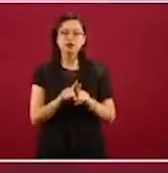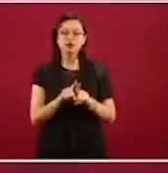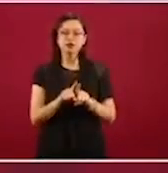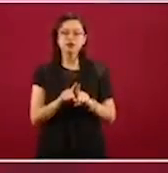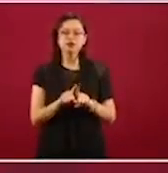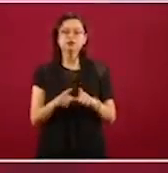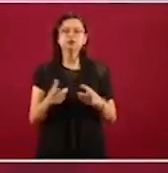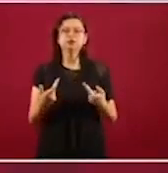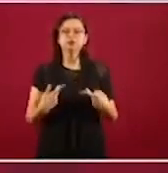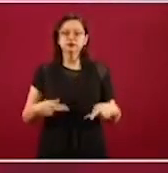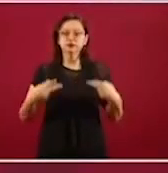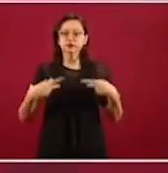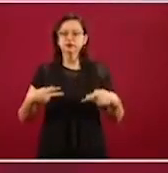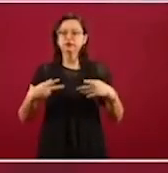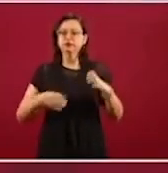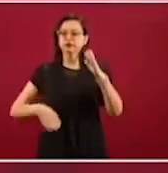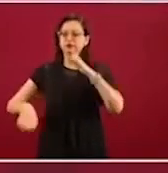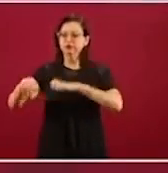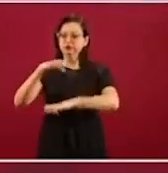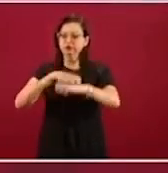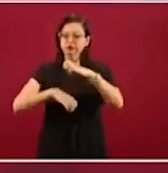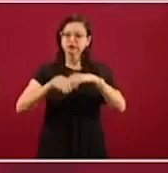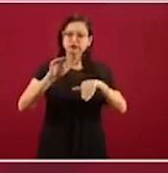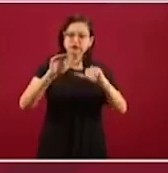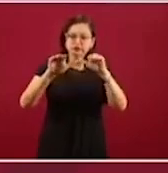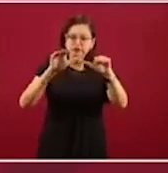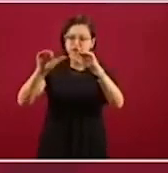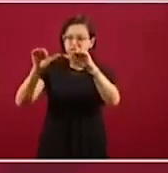los empresarios que nos sigan ayudando.